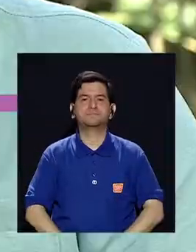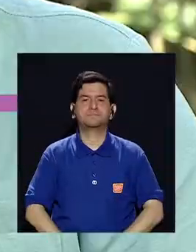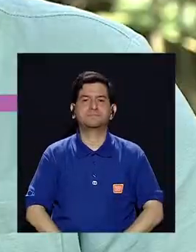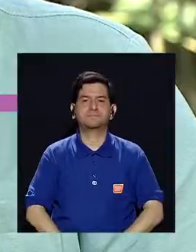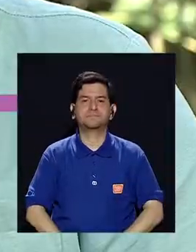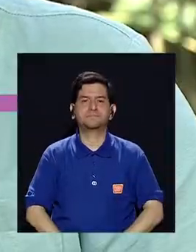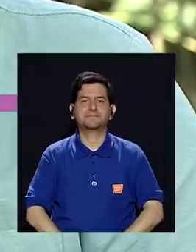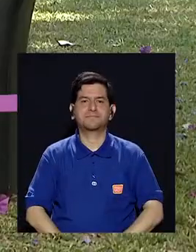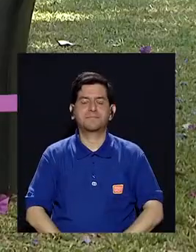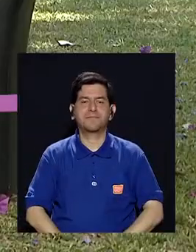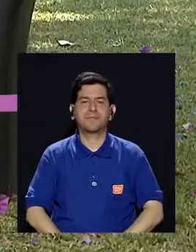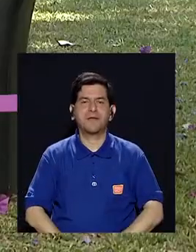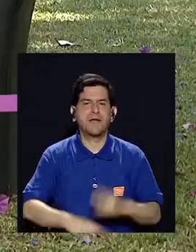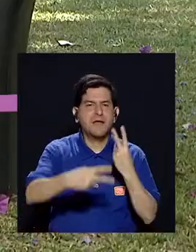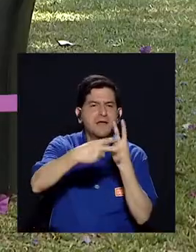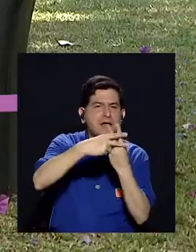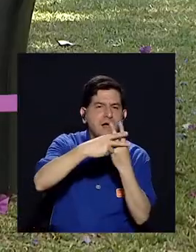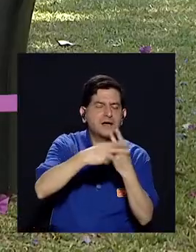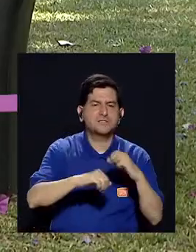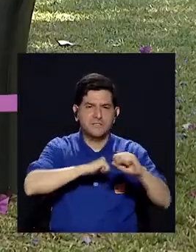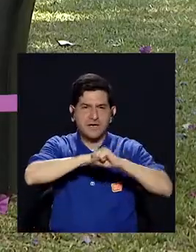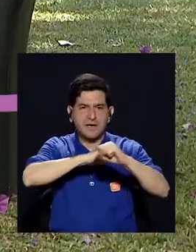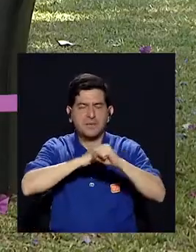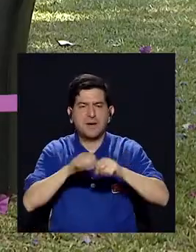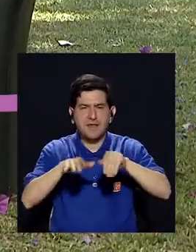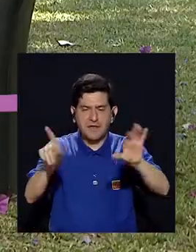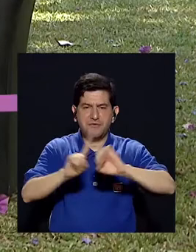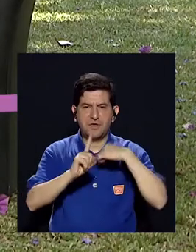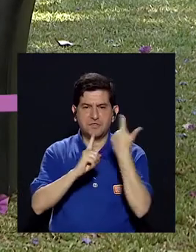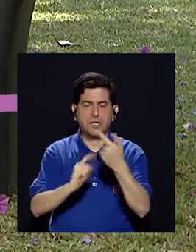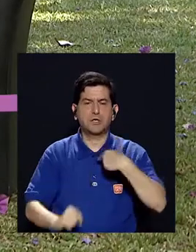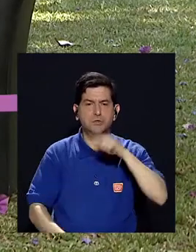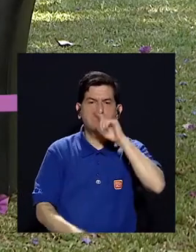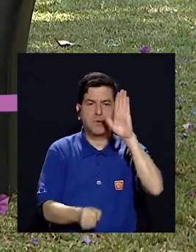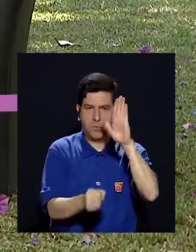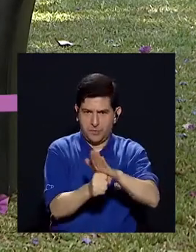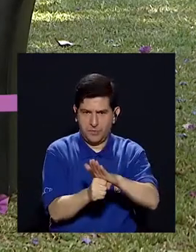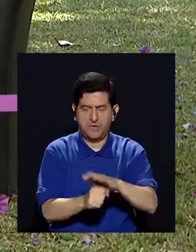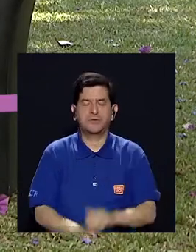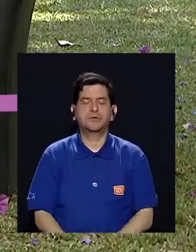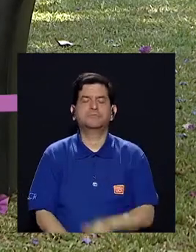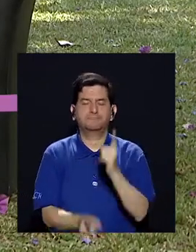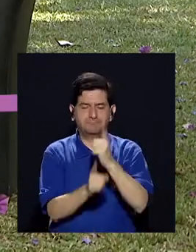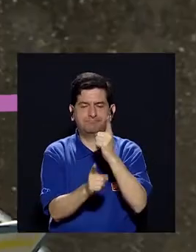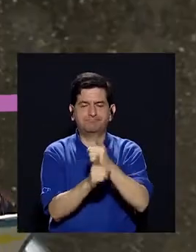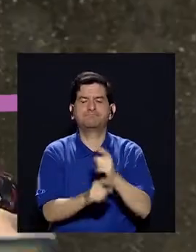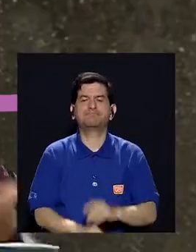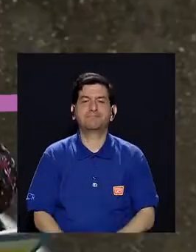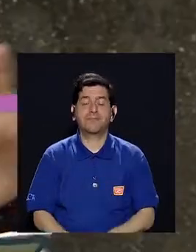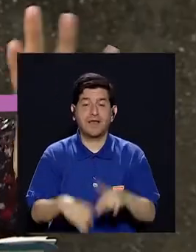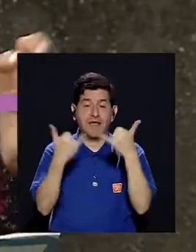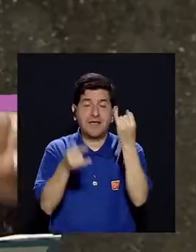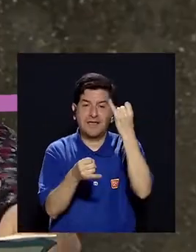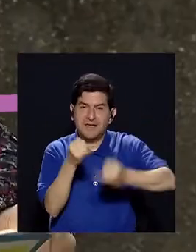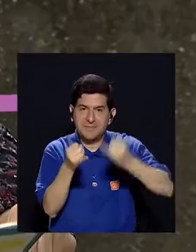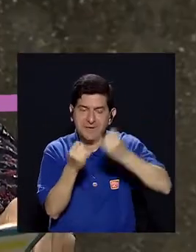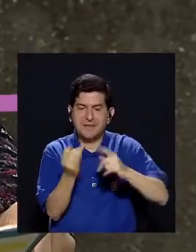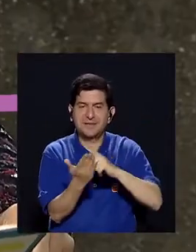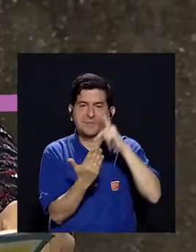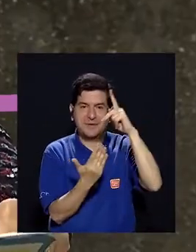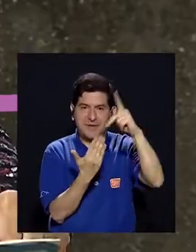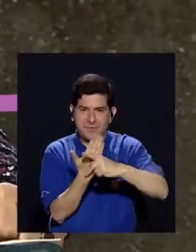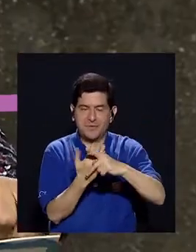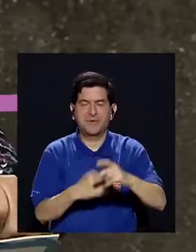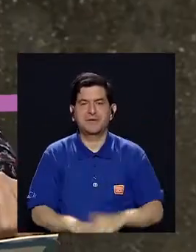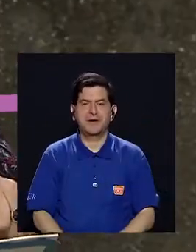www.zonalibredeplástico.org y el hashtag para la campaña en redes sociales, yo me comprometo. Yo me comprometo. Así es. Bueno, así y es. Ya para ir cerrando el